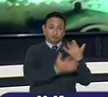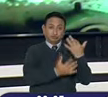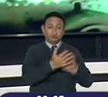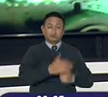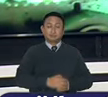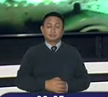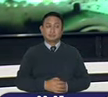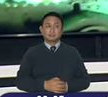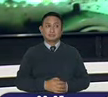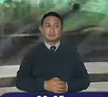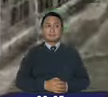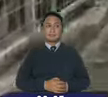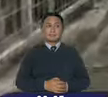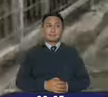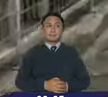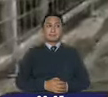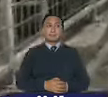allí.